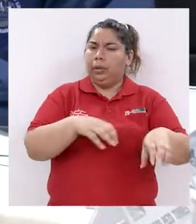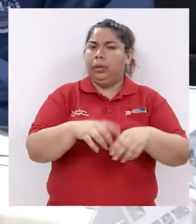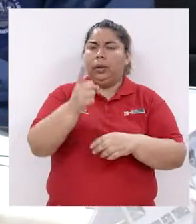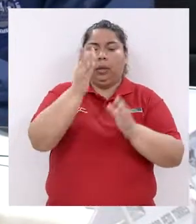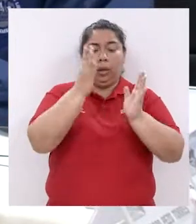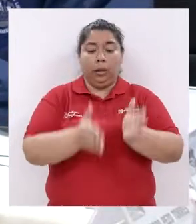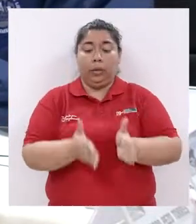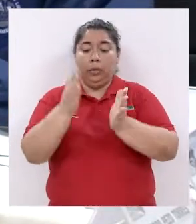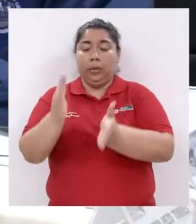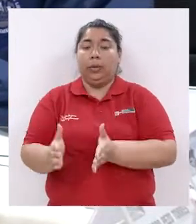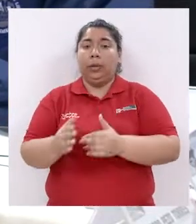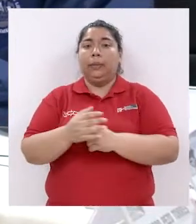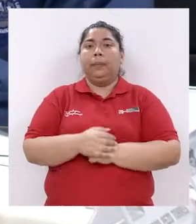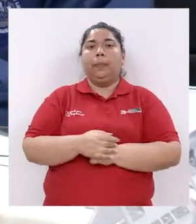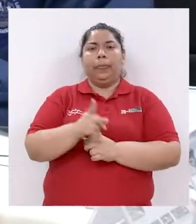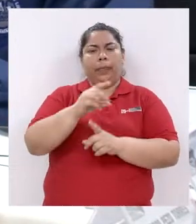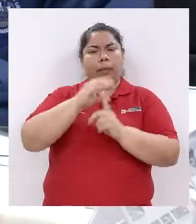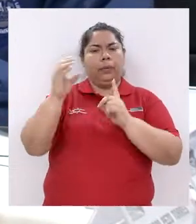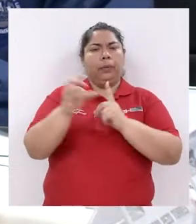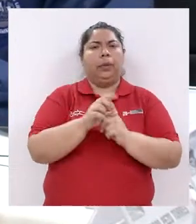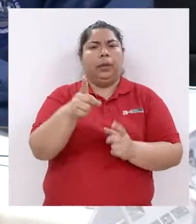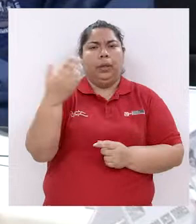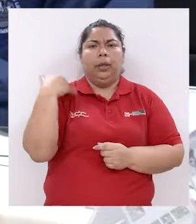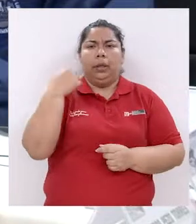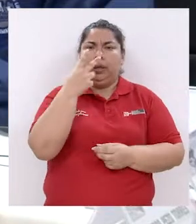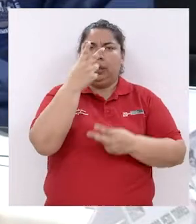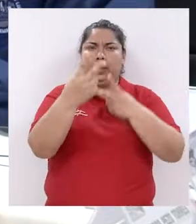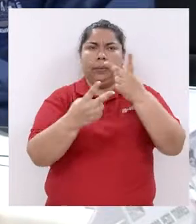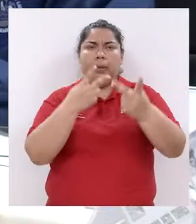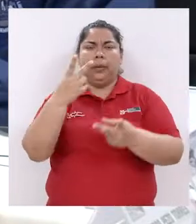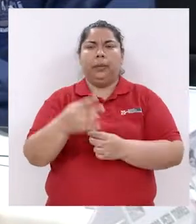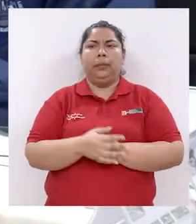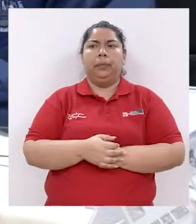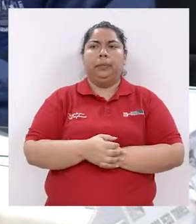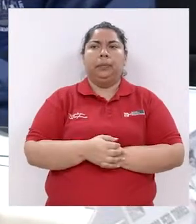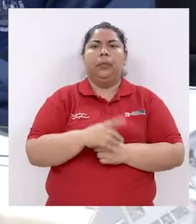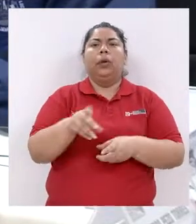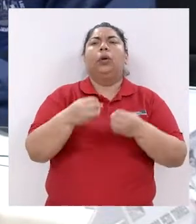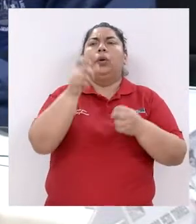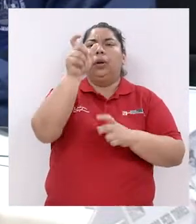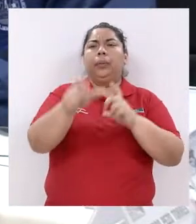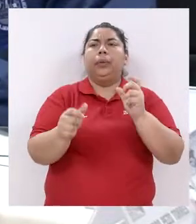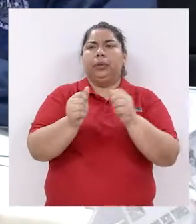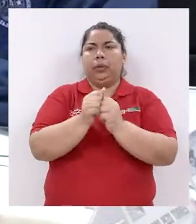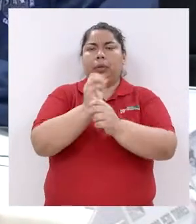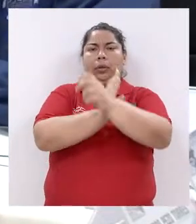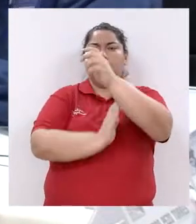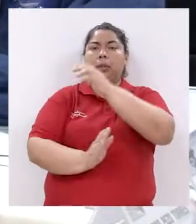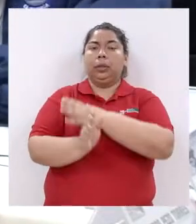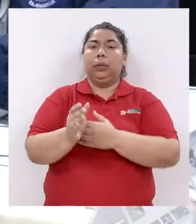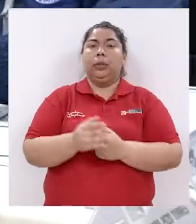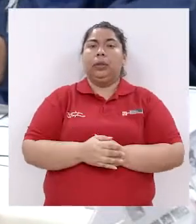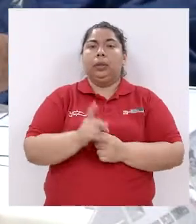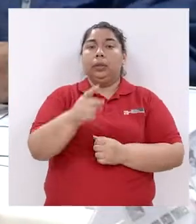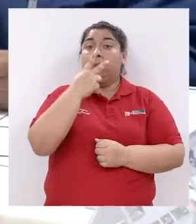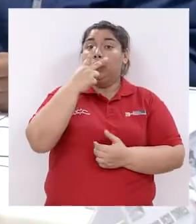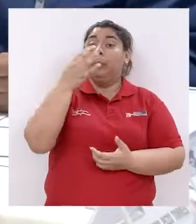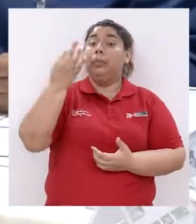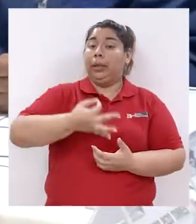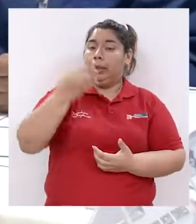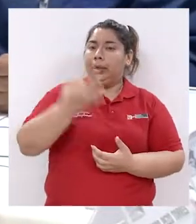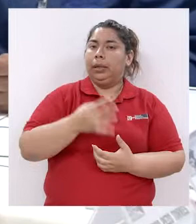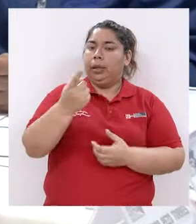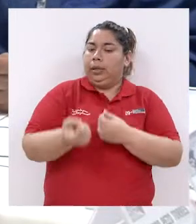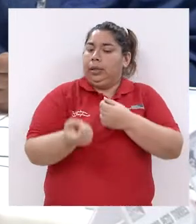que en el orden social tenga que ver con las personas con discapacidad, su